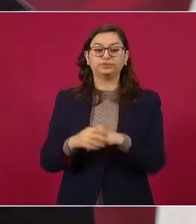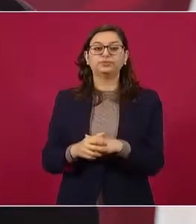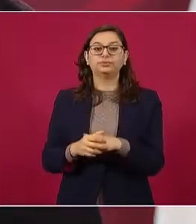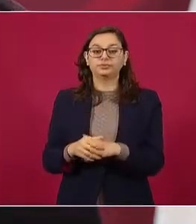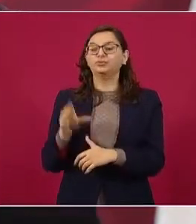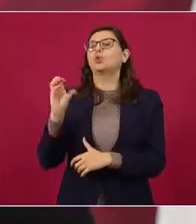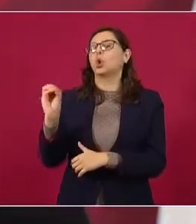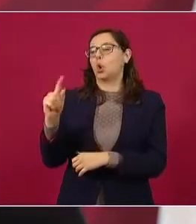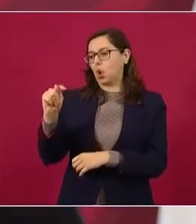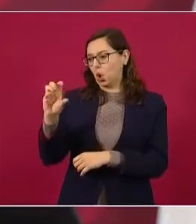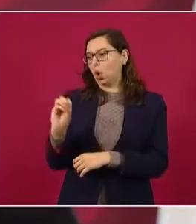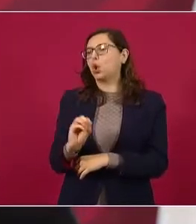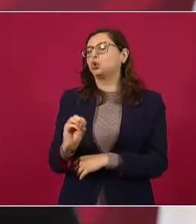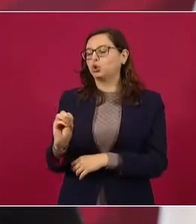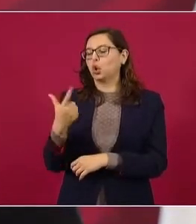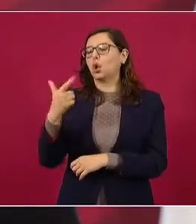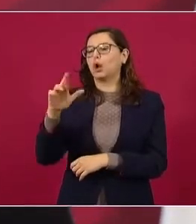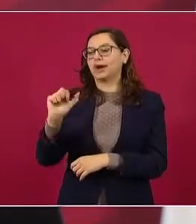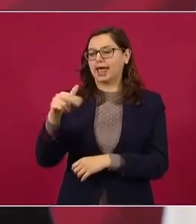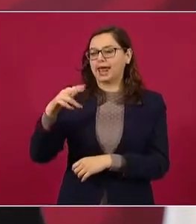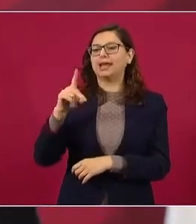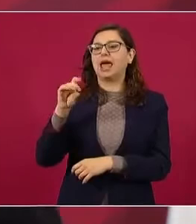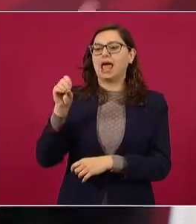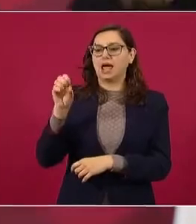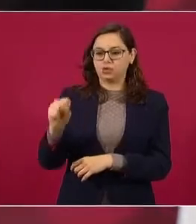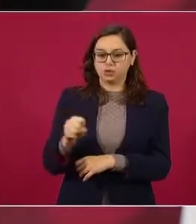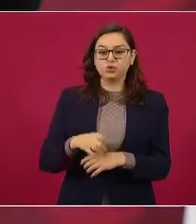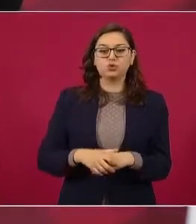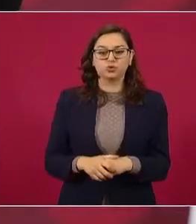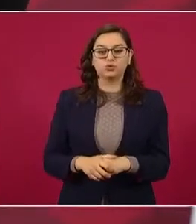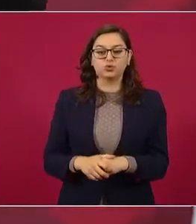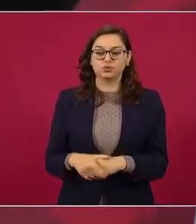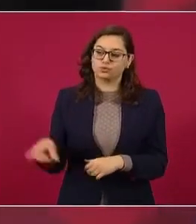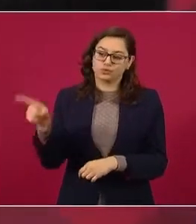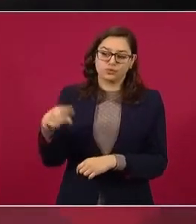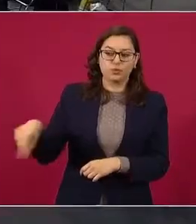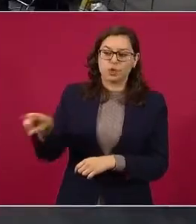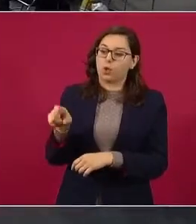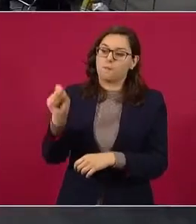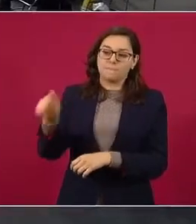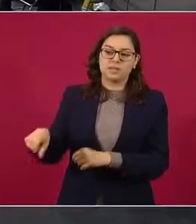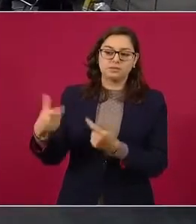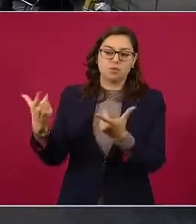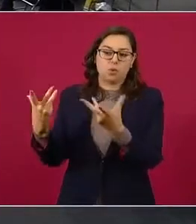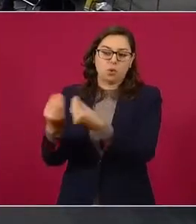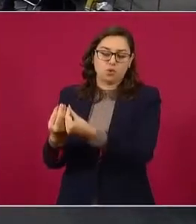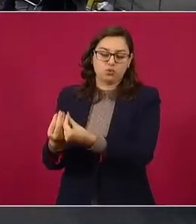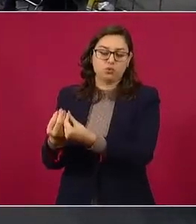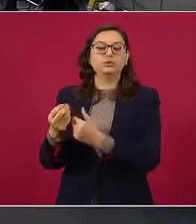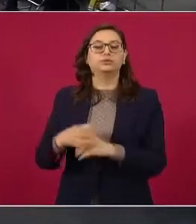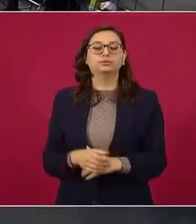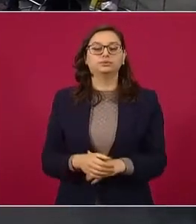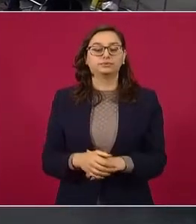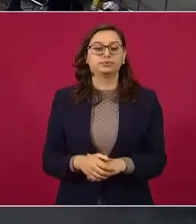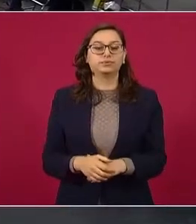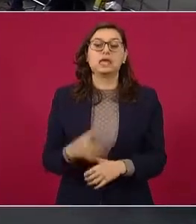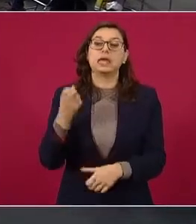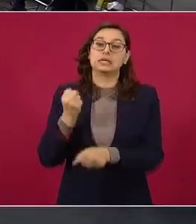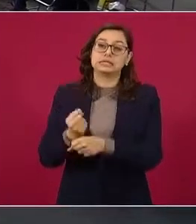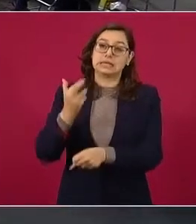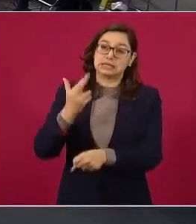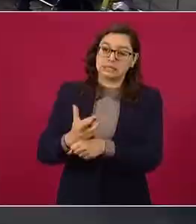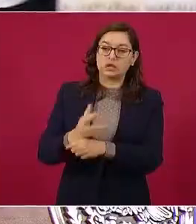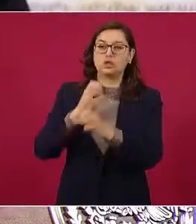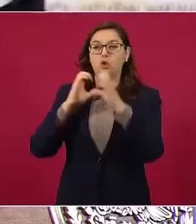Otto Granados, que son lo mismo, ¿no? Estuvo de